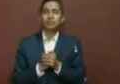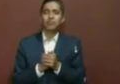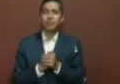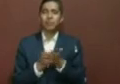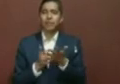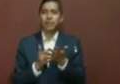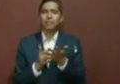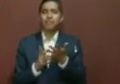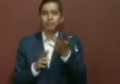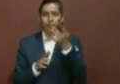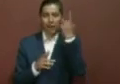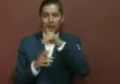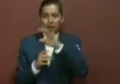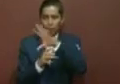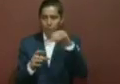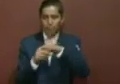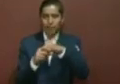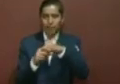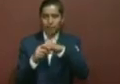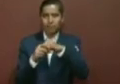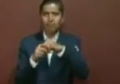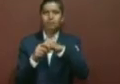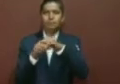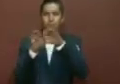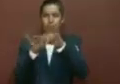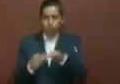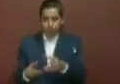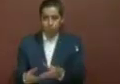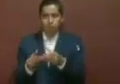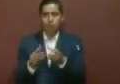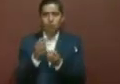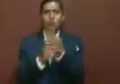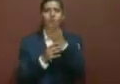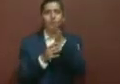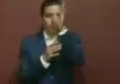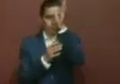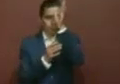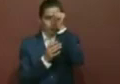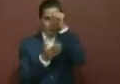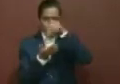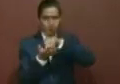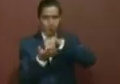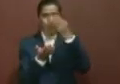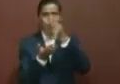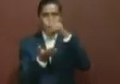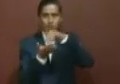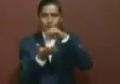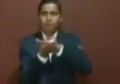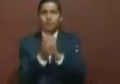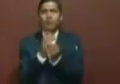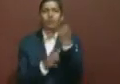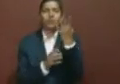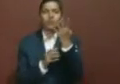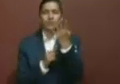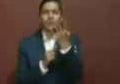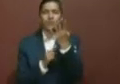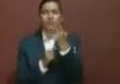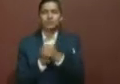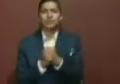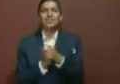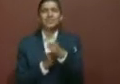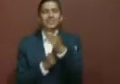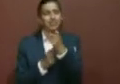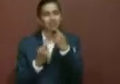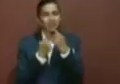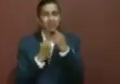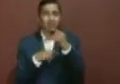tener los elementos para el nuevo convenio, el nuevo arreglo, porque es un